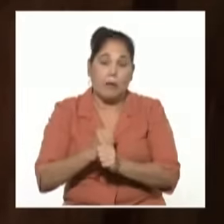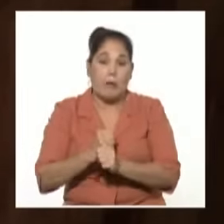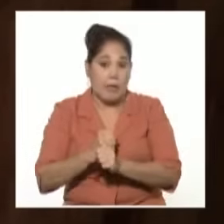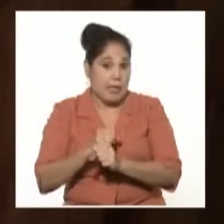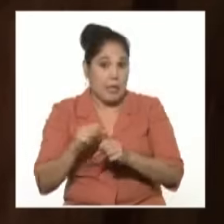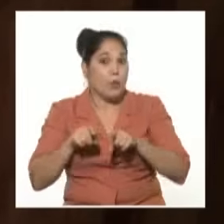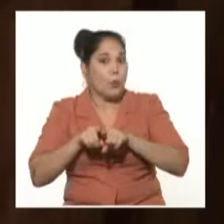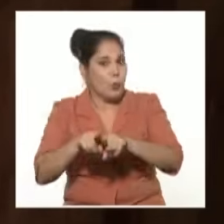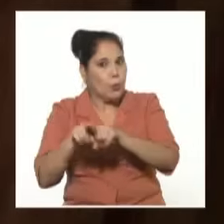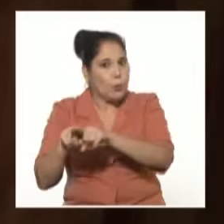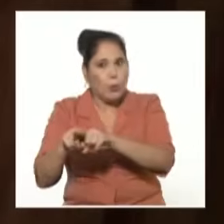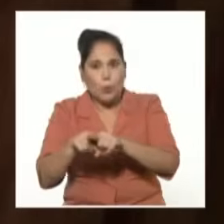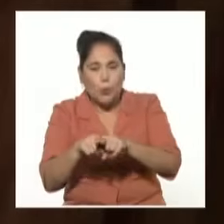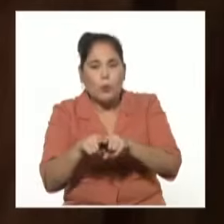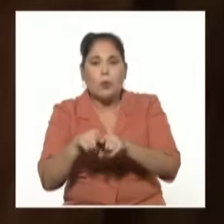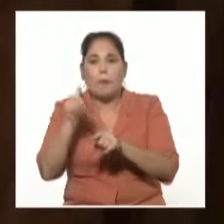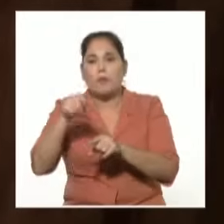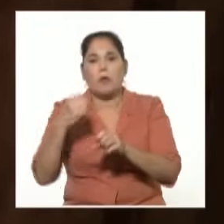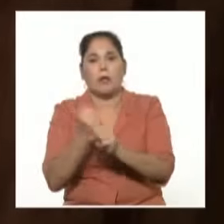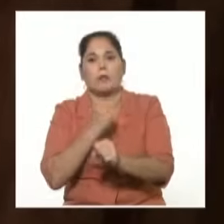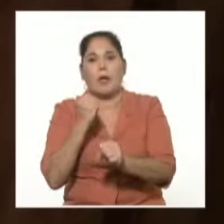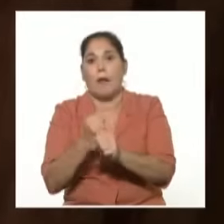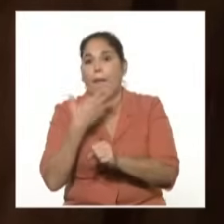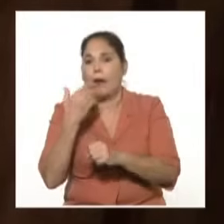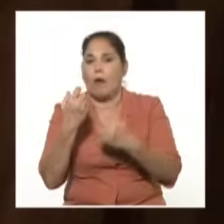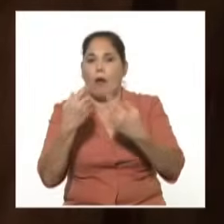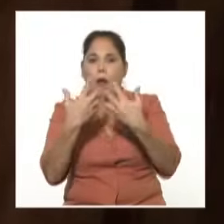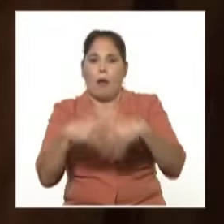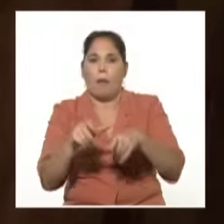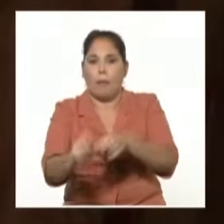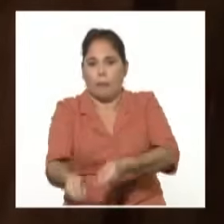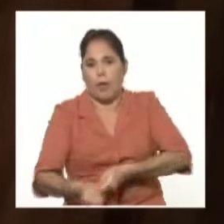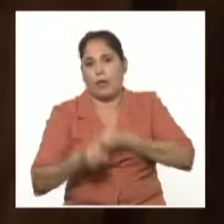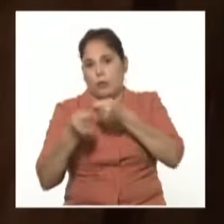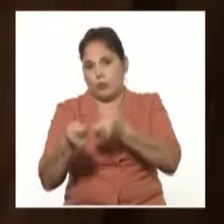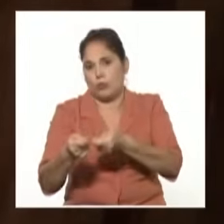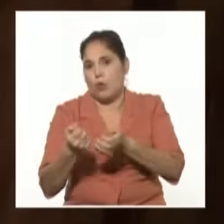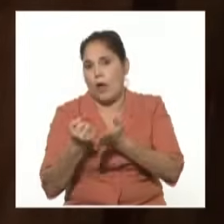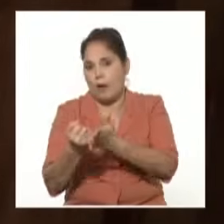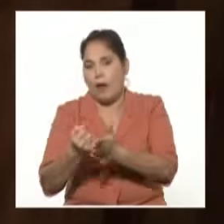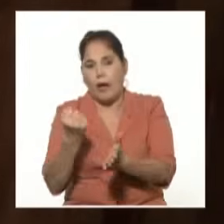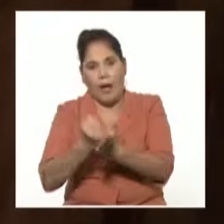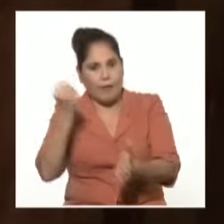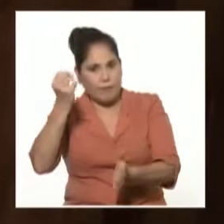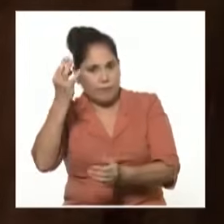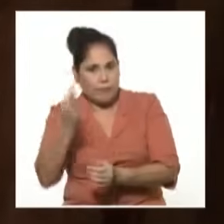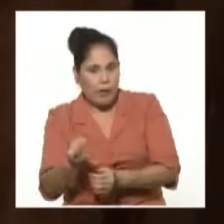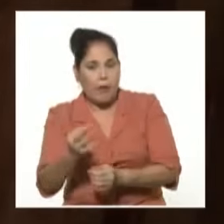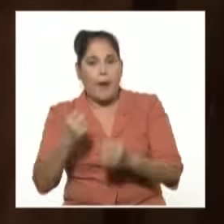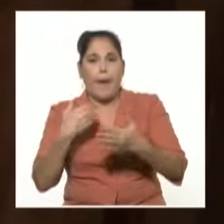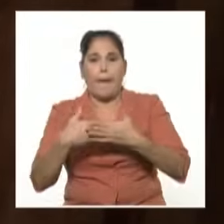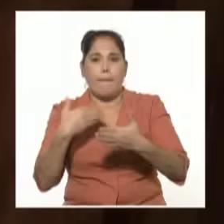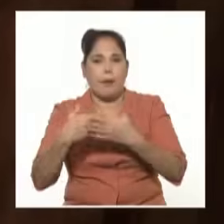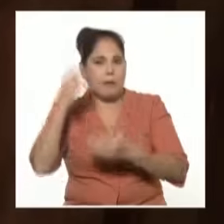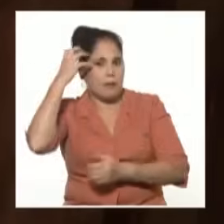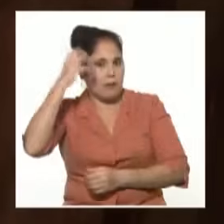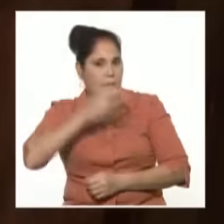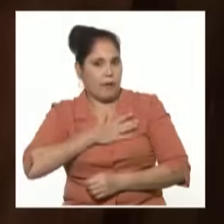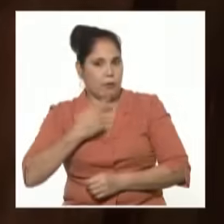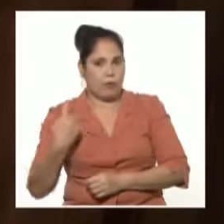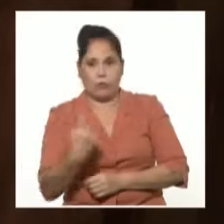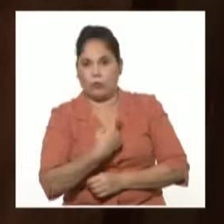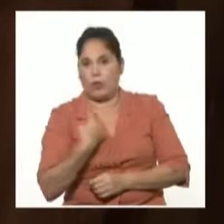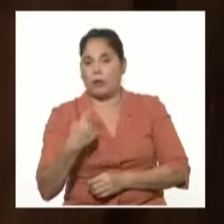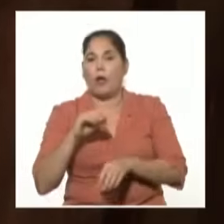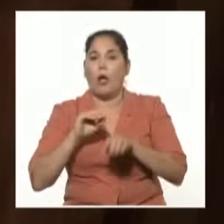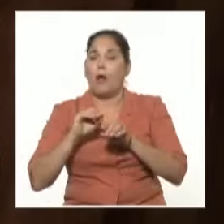acompañar mejor a quienes trabajan la tierra. También hemos reafirmado el papel decisivo de la empresa estatal socialista,